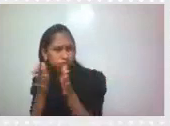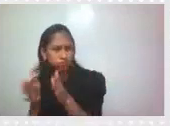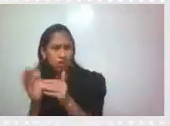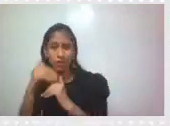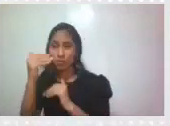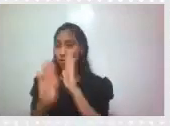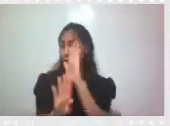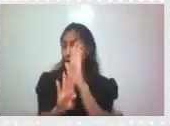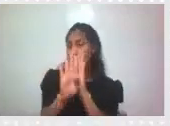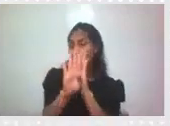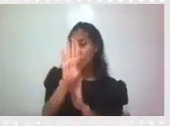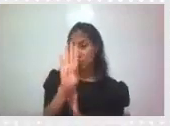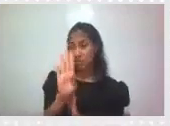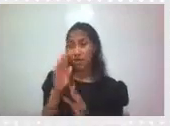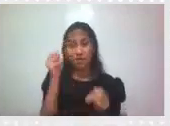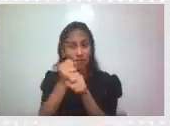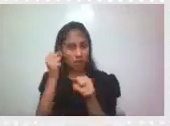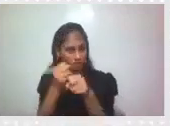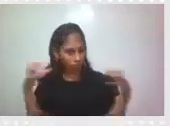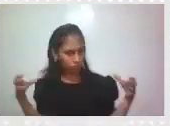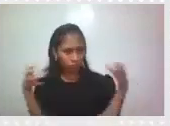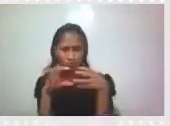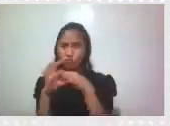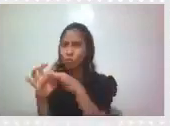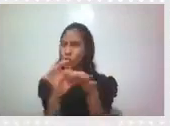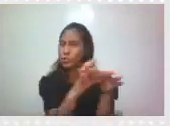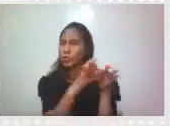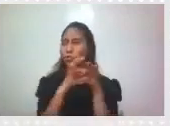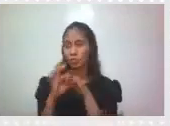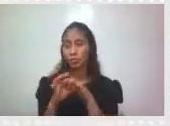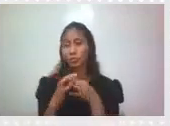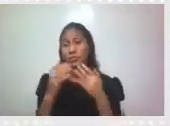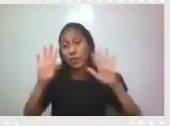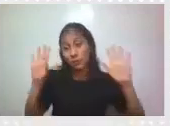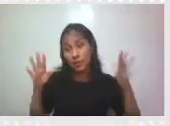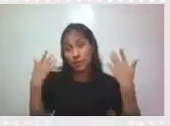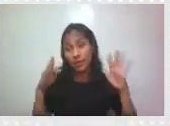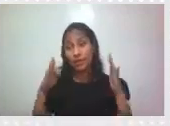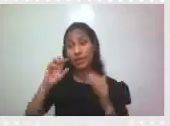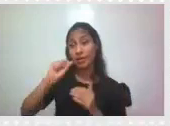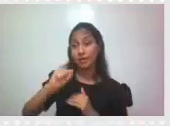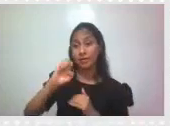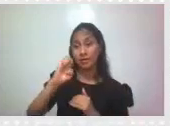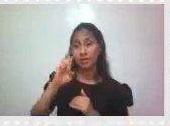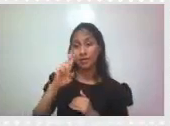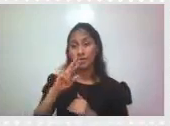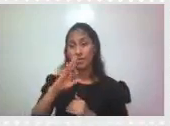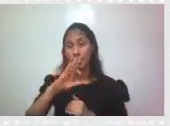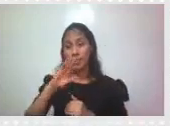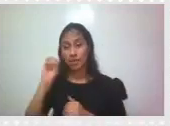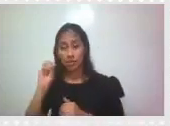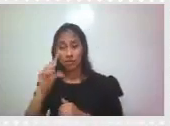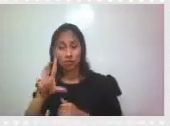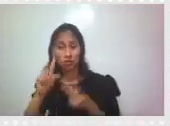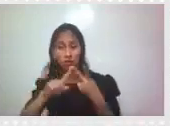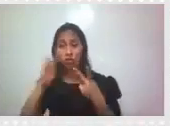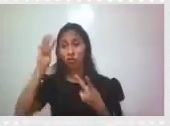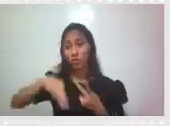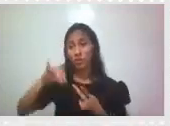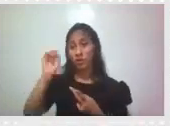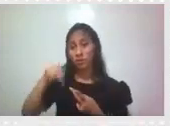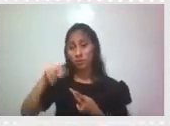implementar trabajos conjuntos. La idea es, si es que ya el CERFOR, el MINAN, están trabajando también con organizaciones